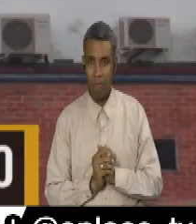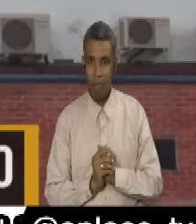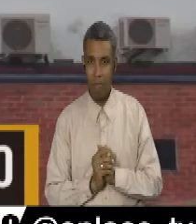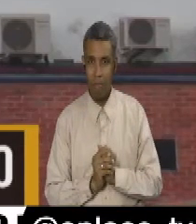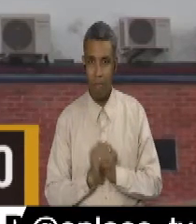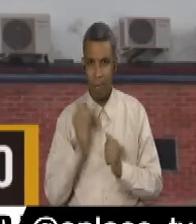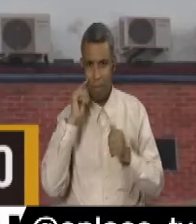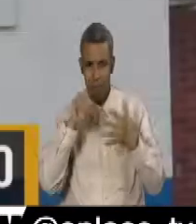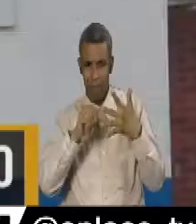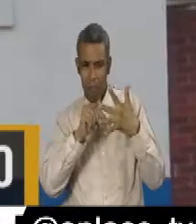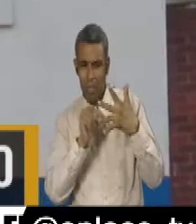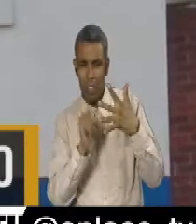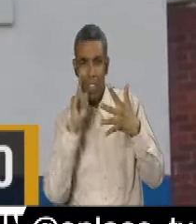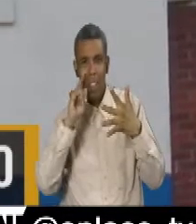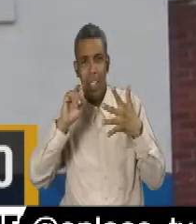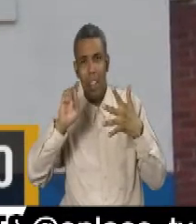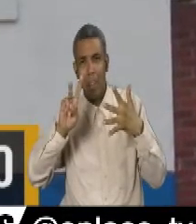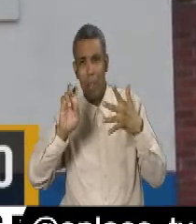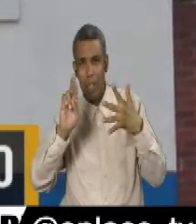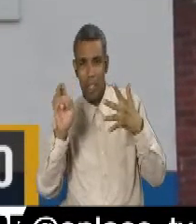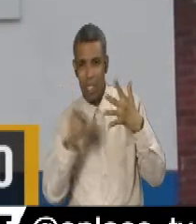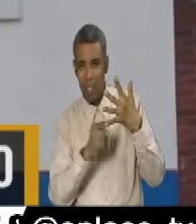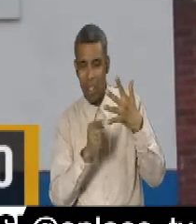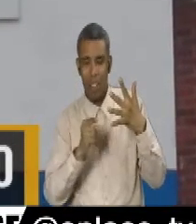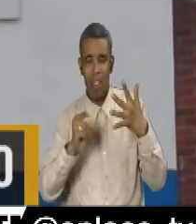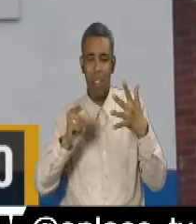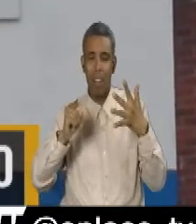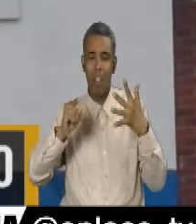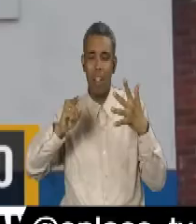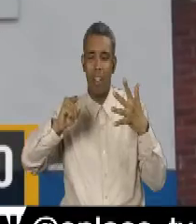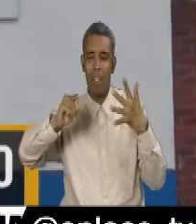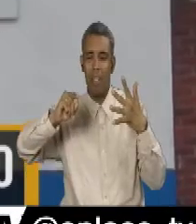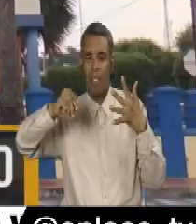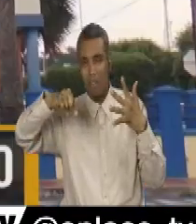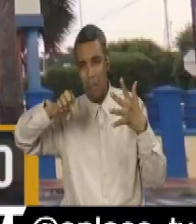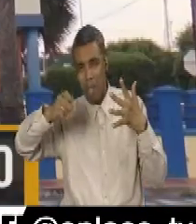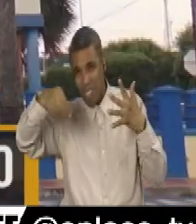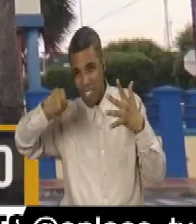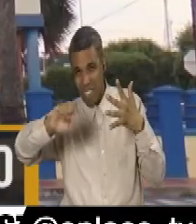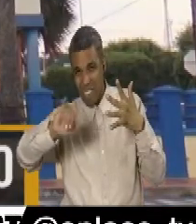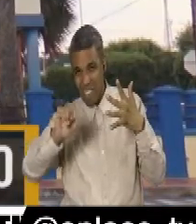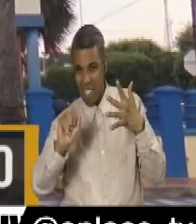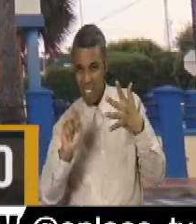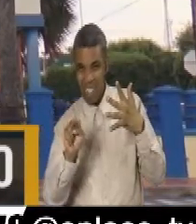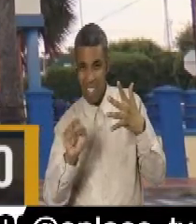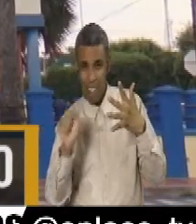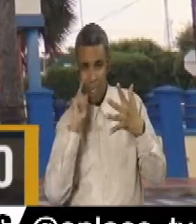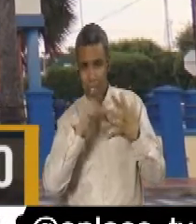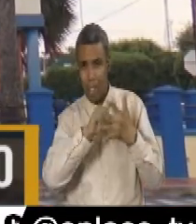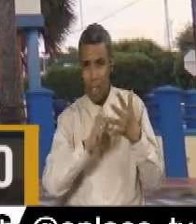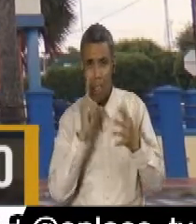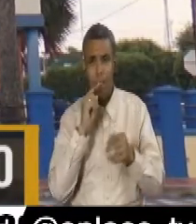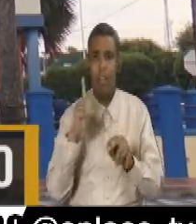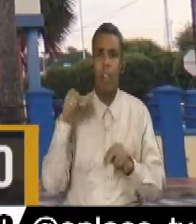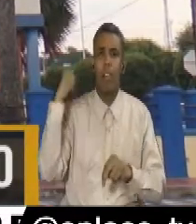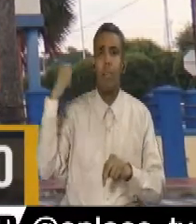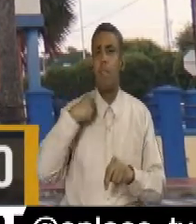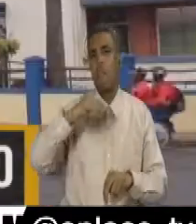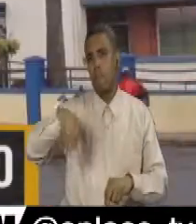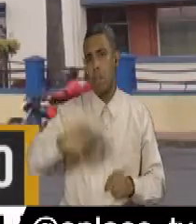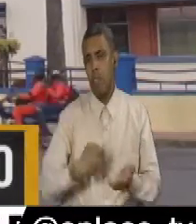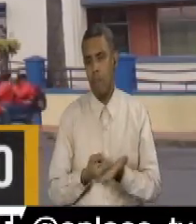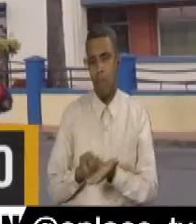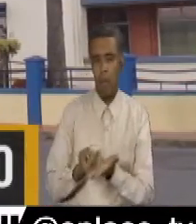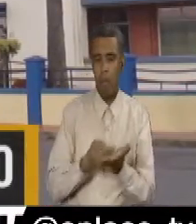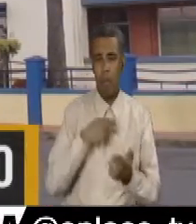los ingenieros civiles José Gregorio Manga y Carlos Peña Hassan. La junta directiva, integrada por 17 miembros, se reunirá en sesión ordinaria el próximo miércoles 28 de